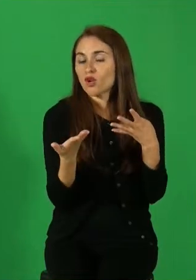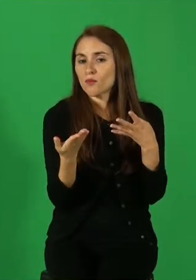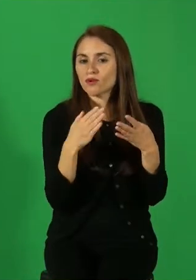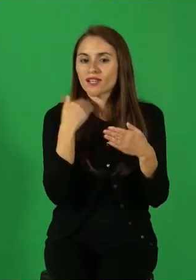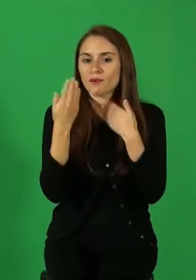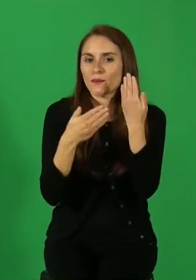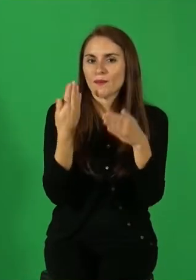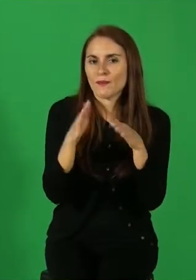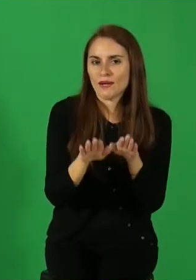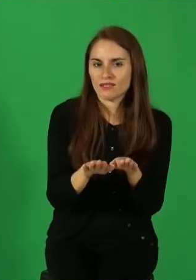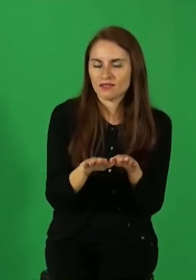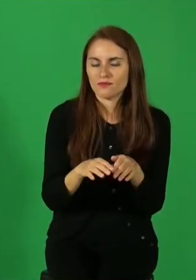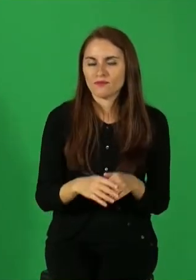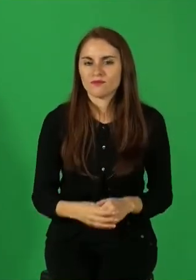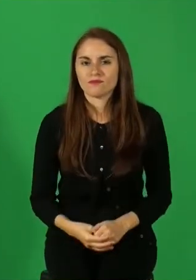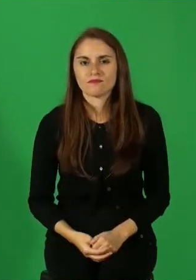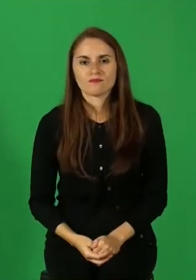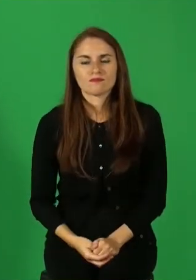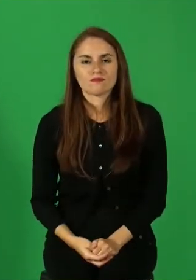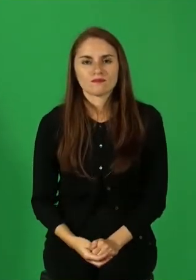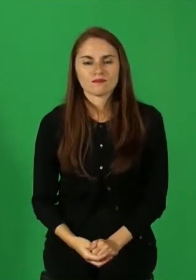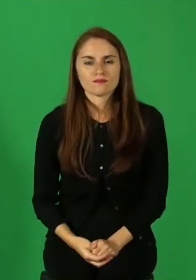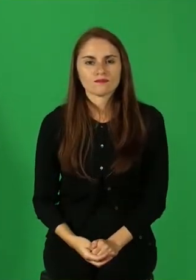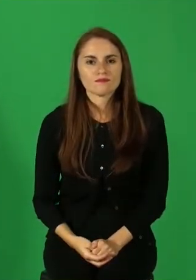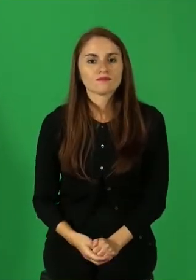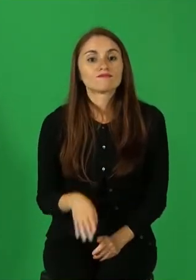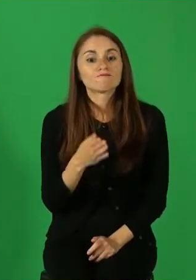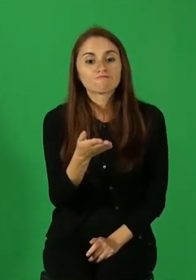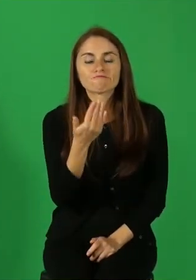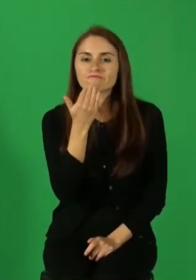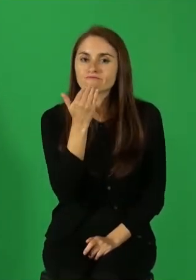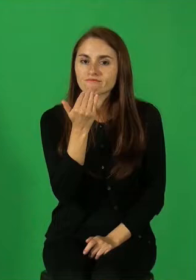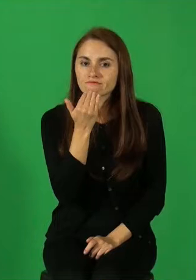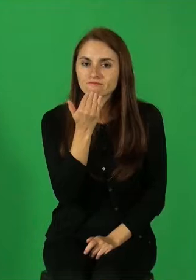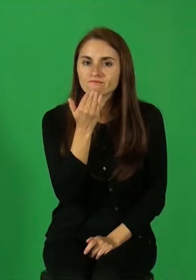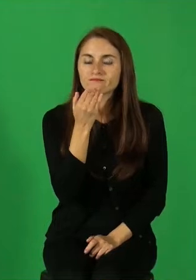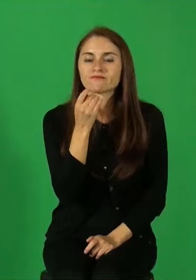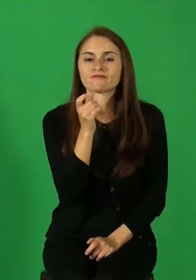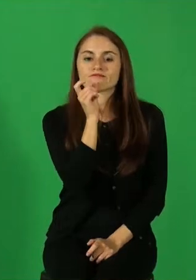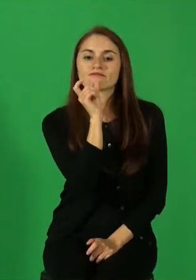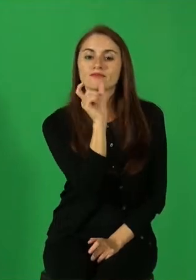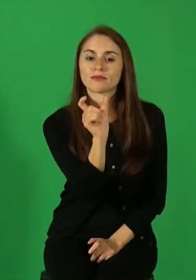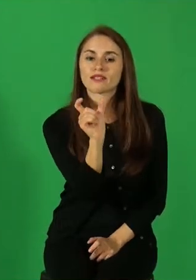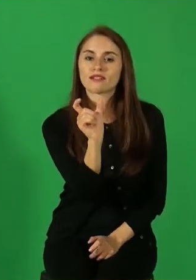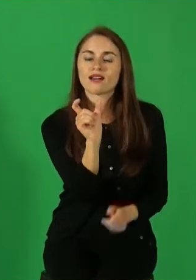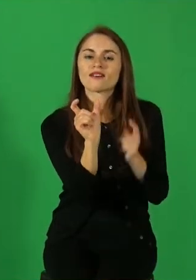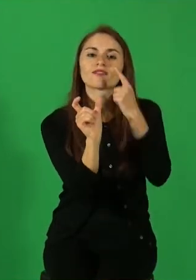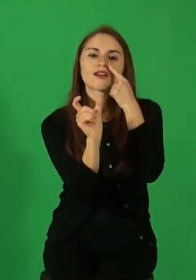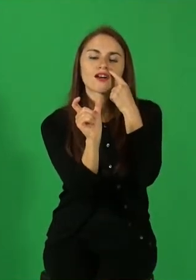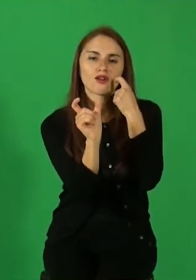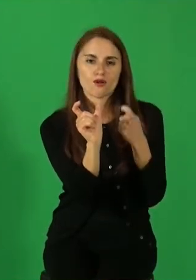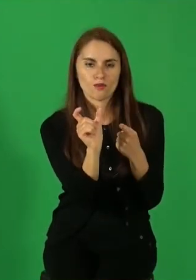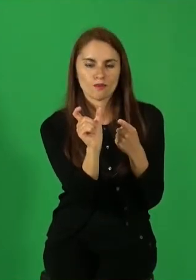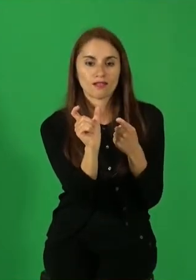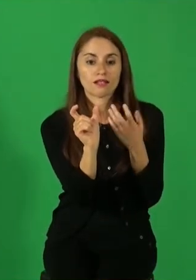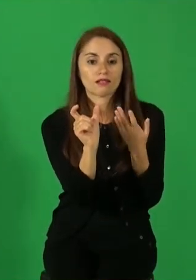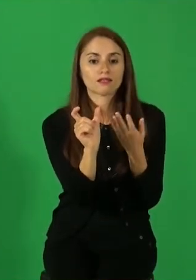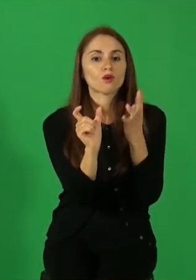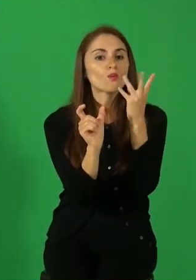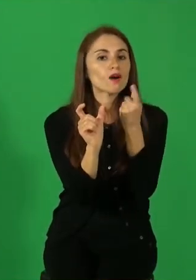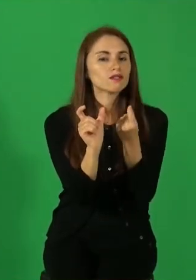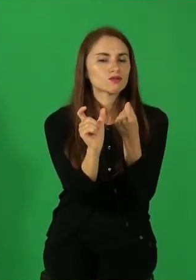sustantivo COVID-19, también, ¿no es cierto?, se manifiesta de forma